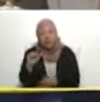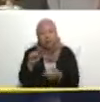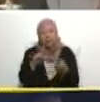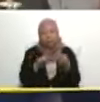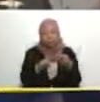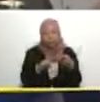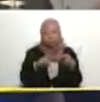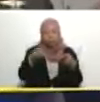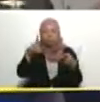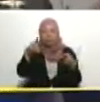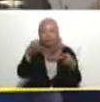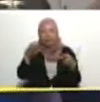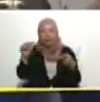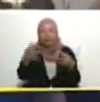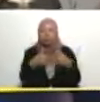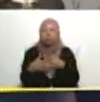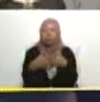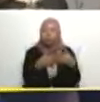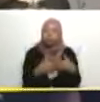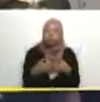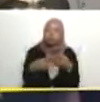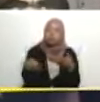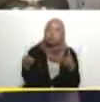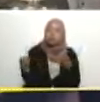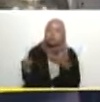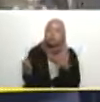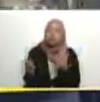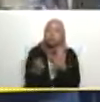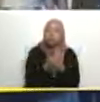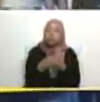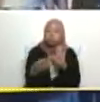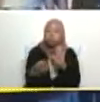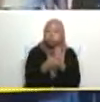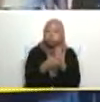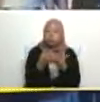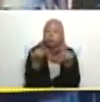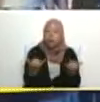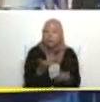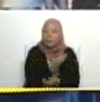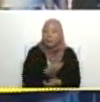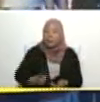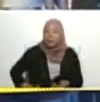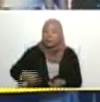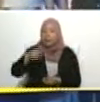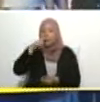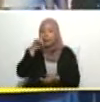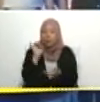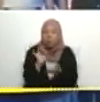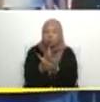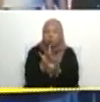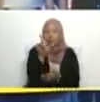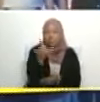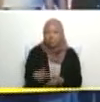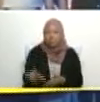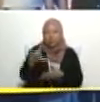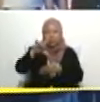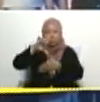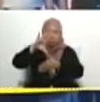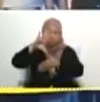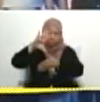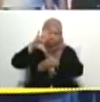libre, bueno, intentaban o intentan asesinar al presidente para sacarlo del juego.